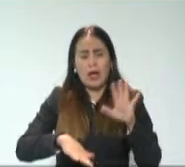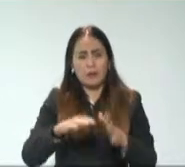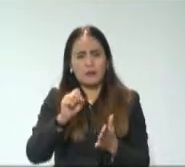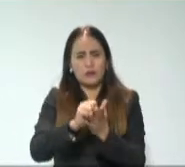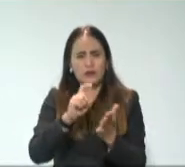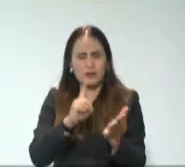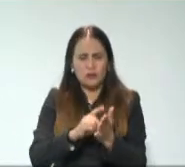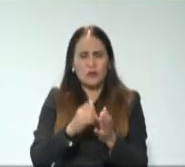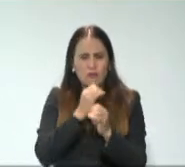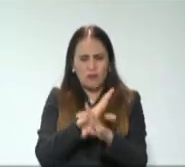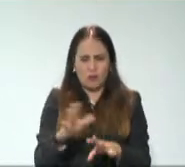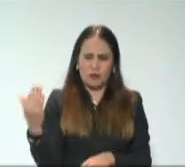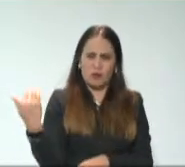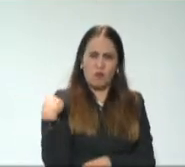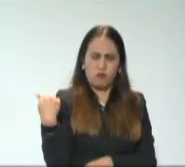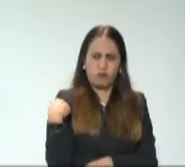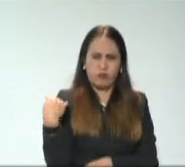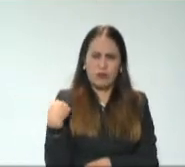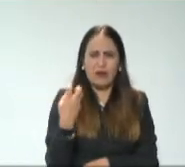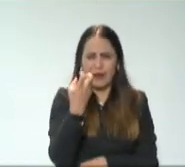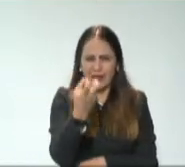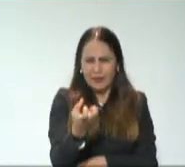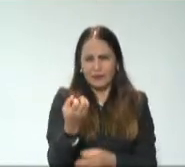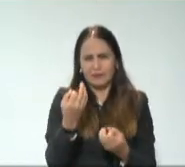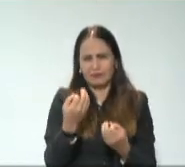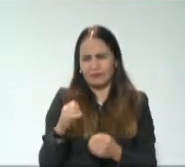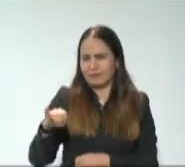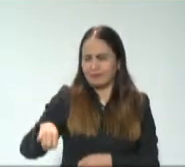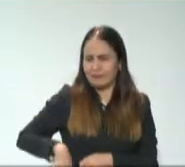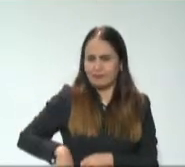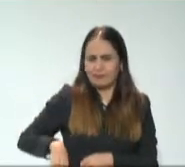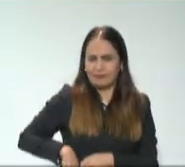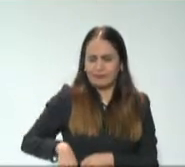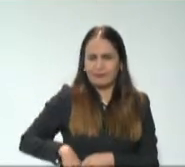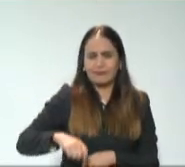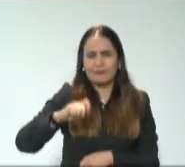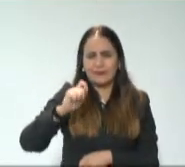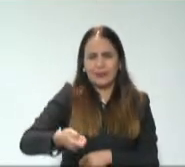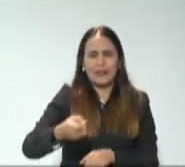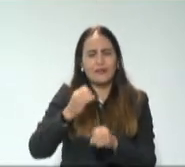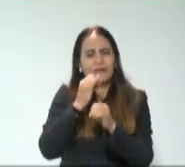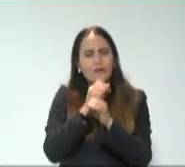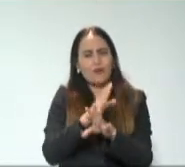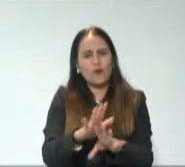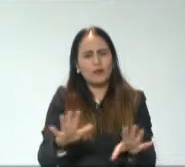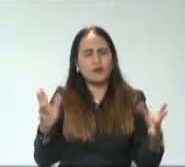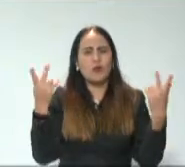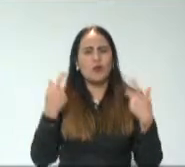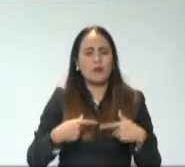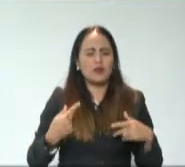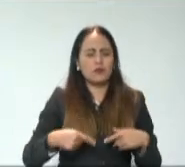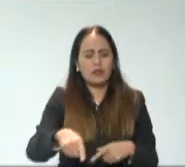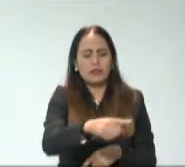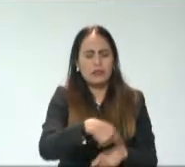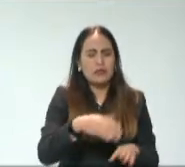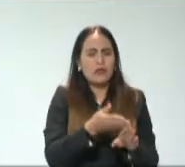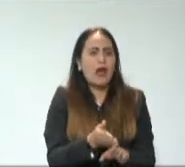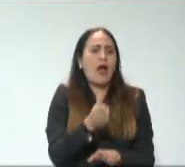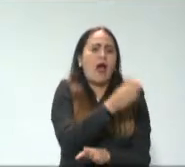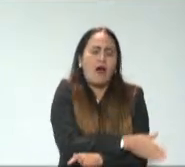información lo interesante y lo importante es la información que tiene la ciudadanía previa a la